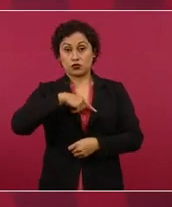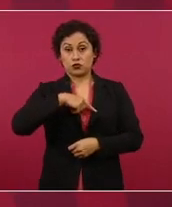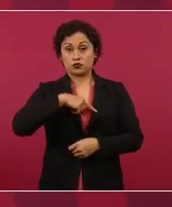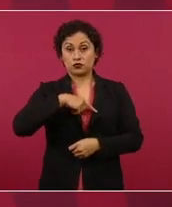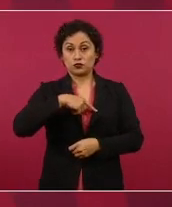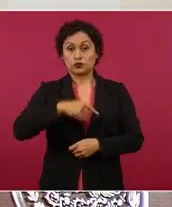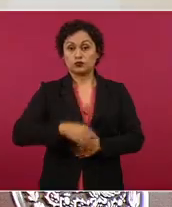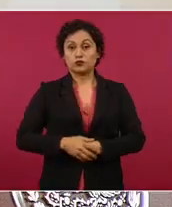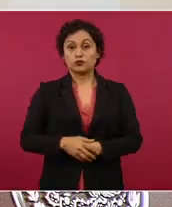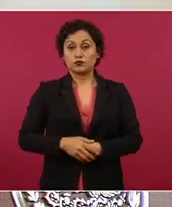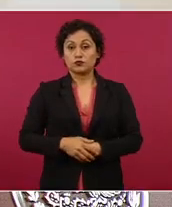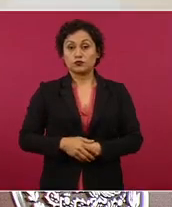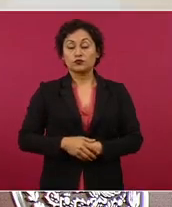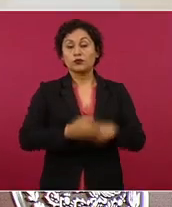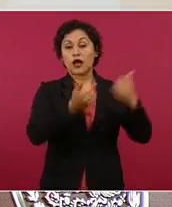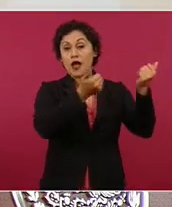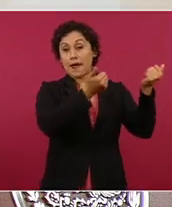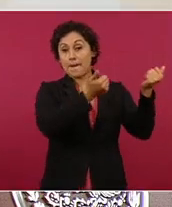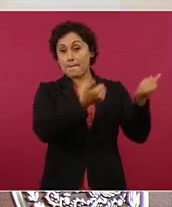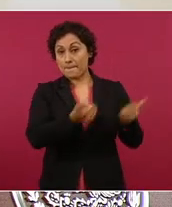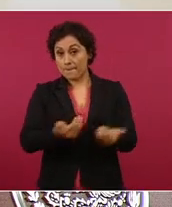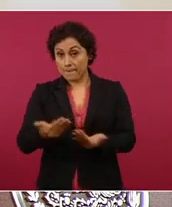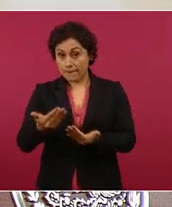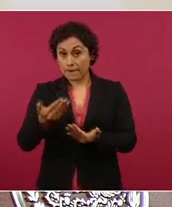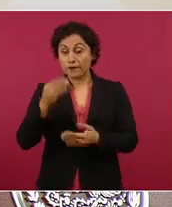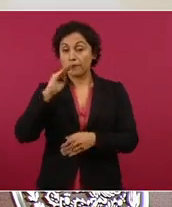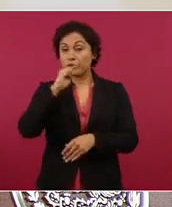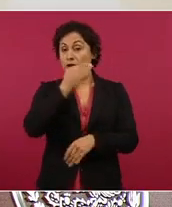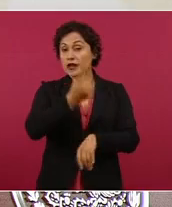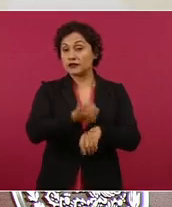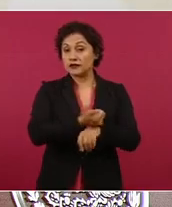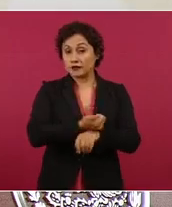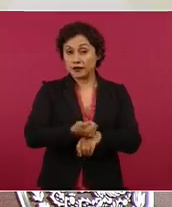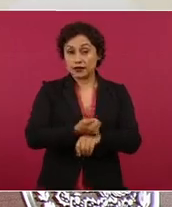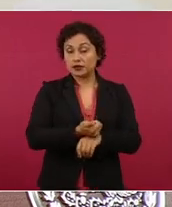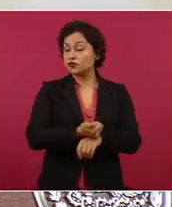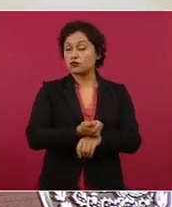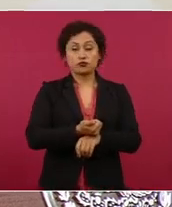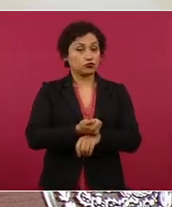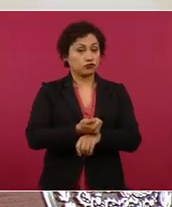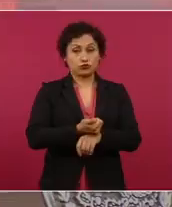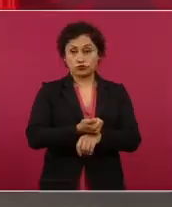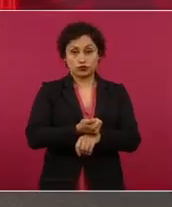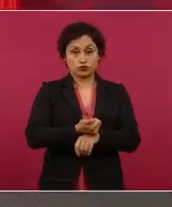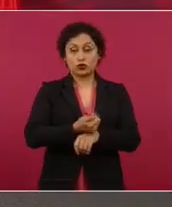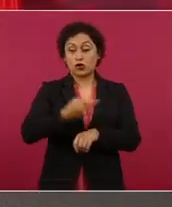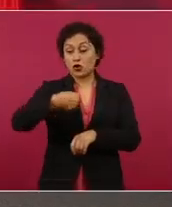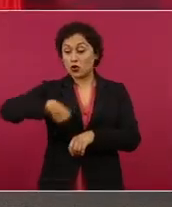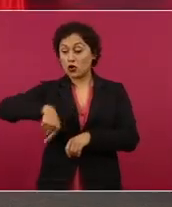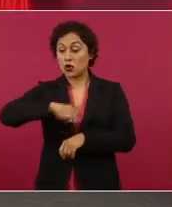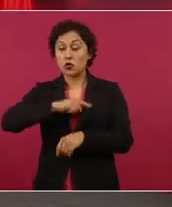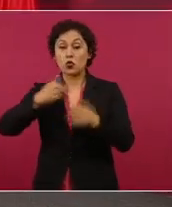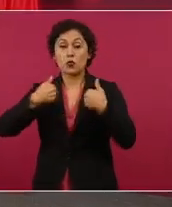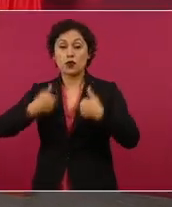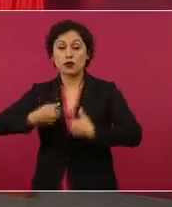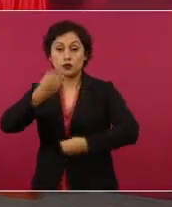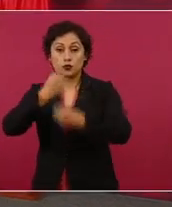no se importa maíz amarillo para consumo humano.